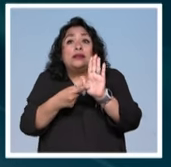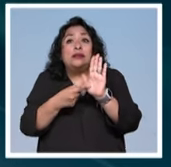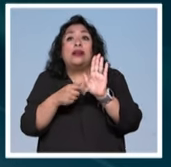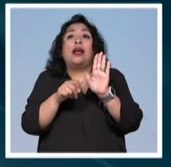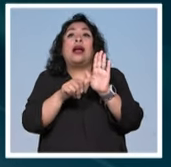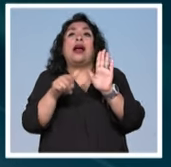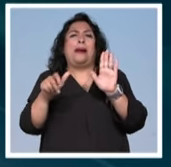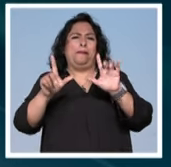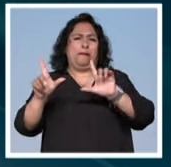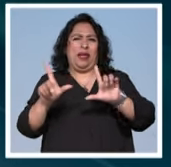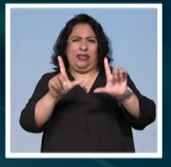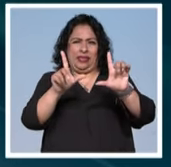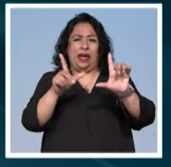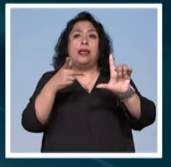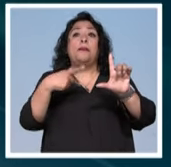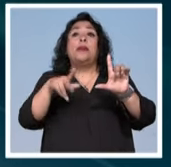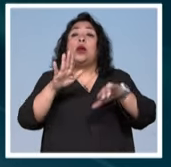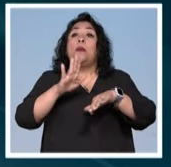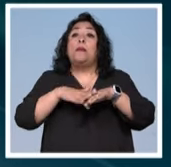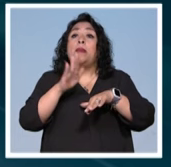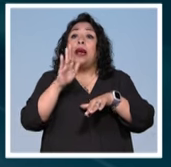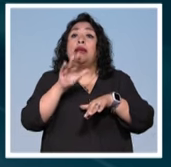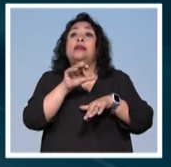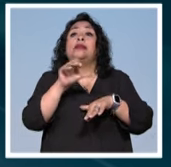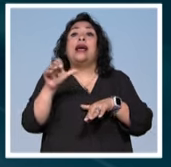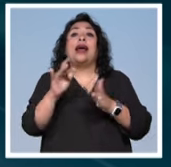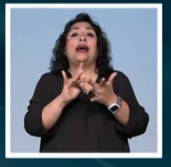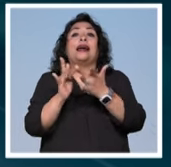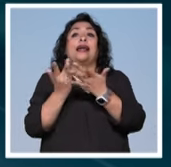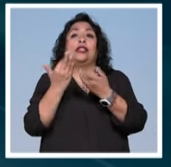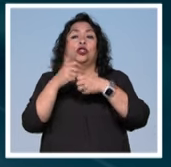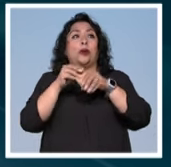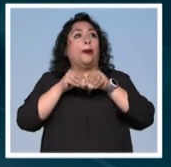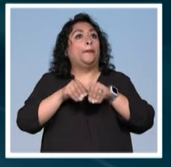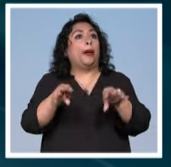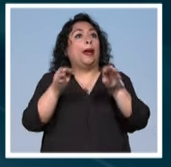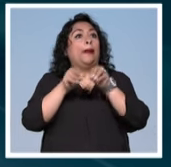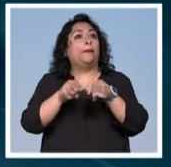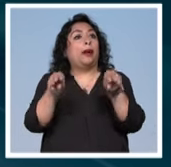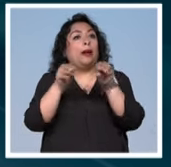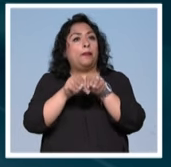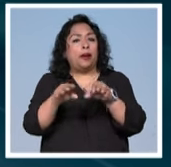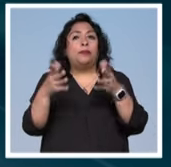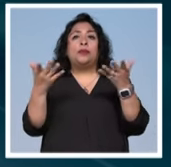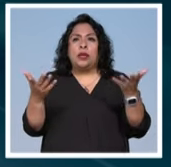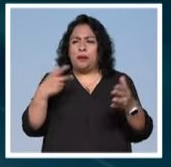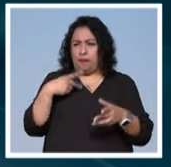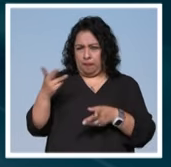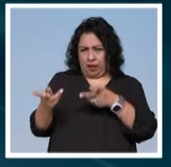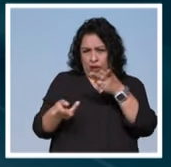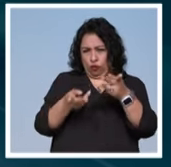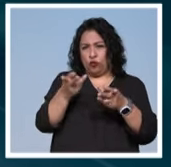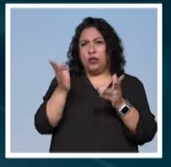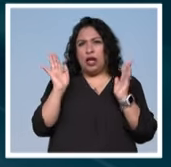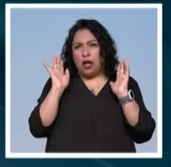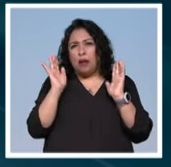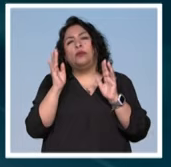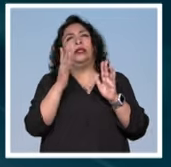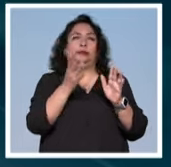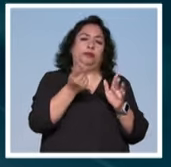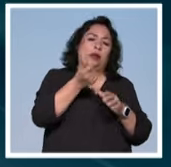las a la pantalla pero fundamentalmente a las redes sociales entonces pues ya le preguntamos Bueno